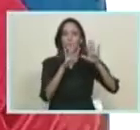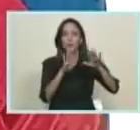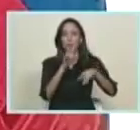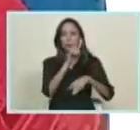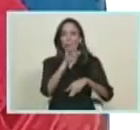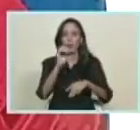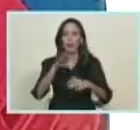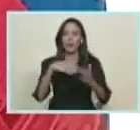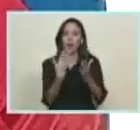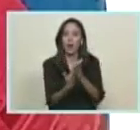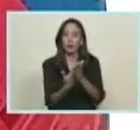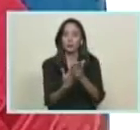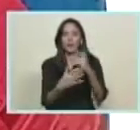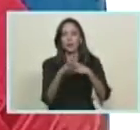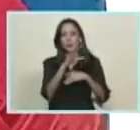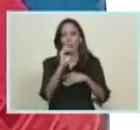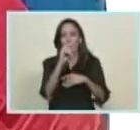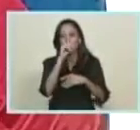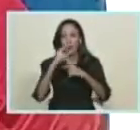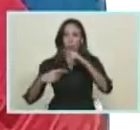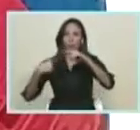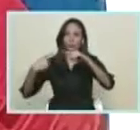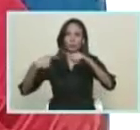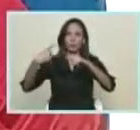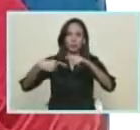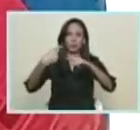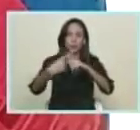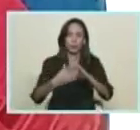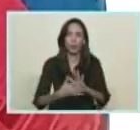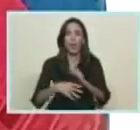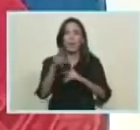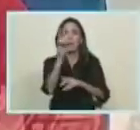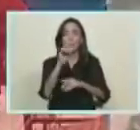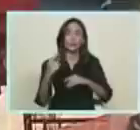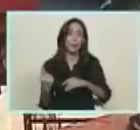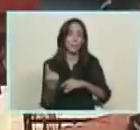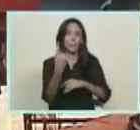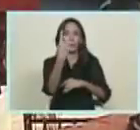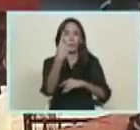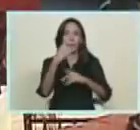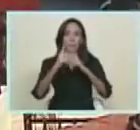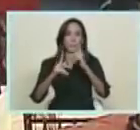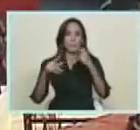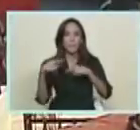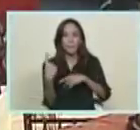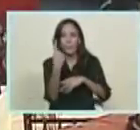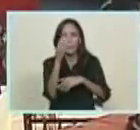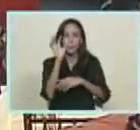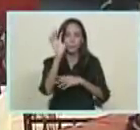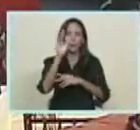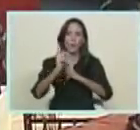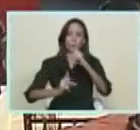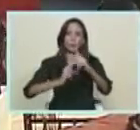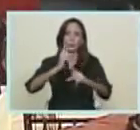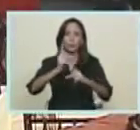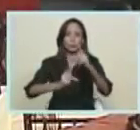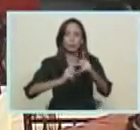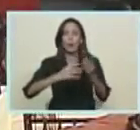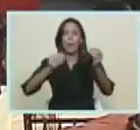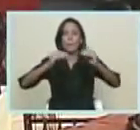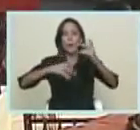1920, 50 años a 1970, Venezuela fue el primer país productor y exportador de